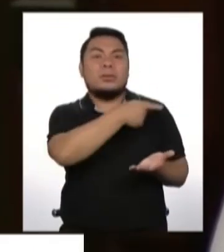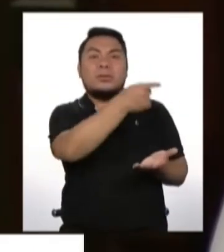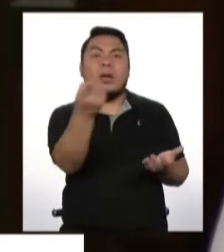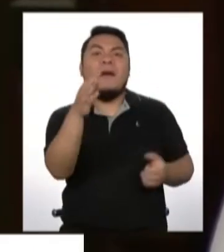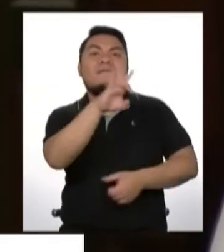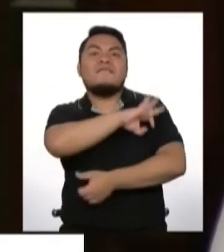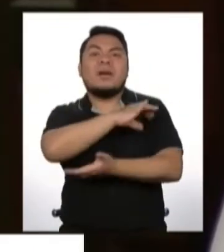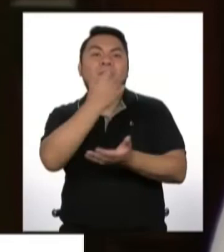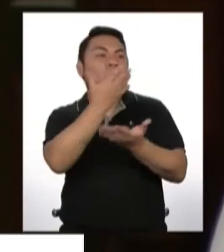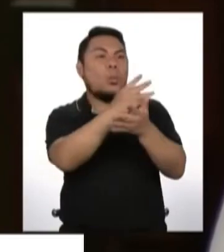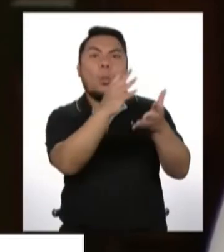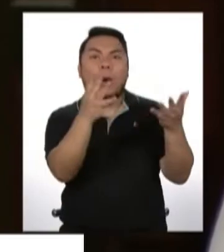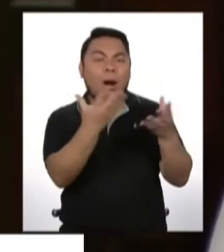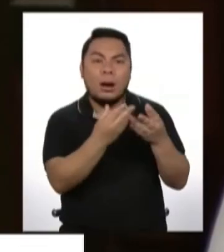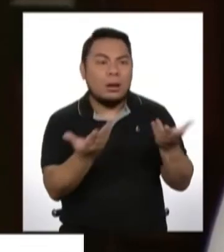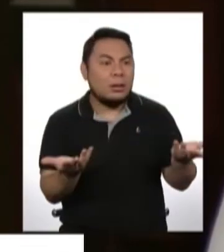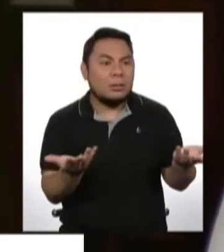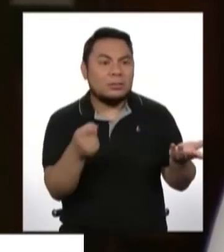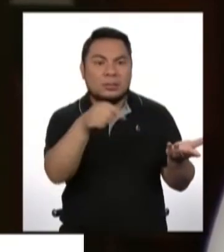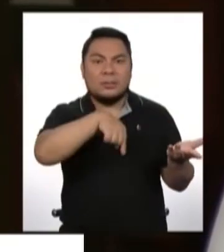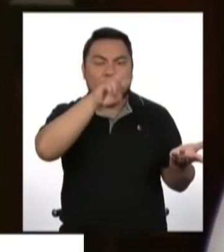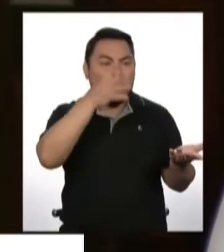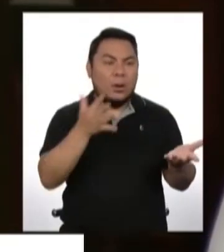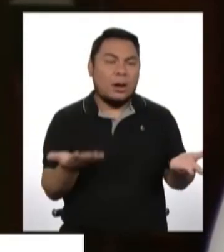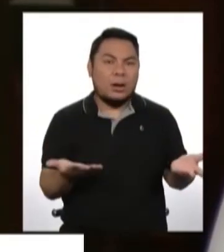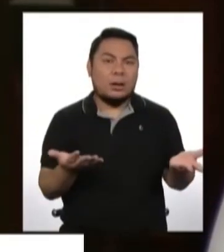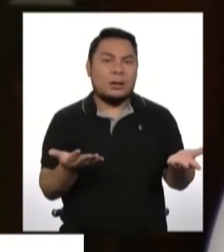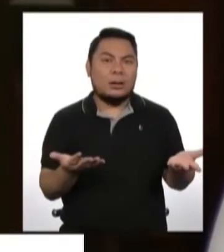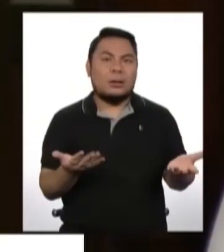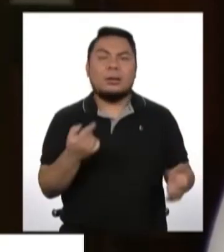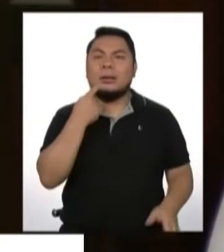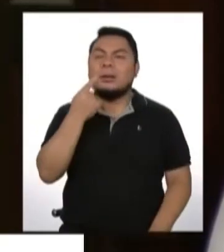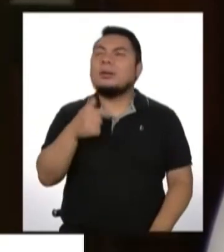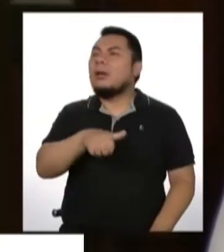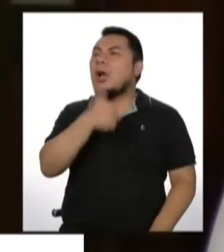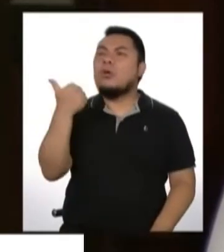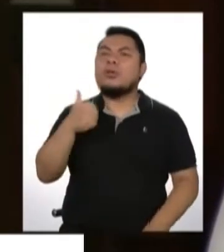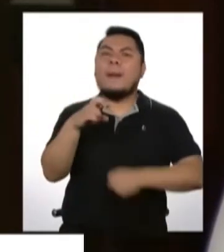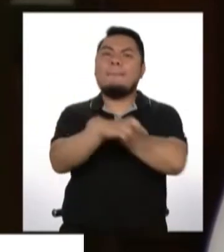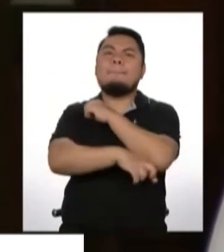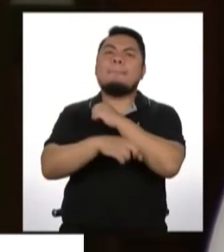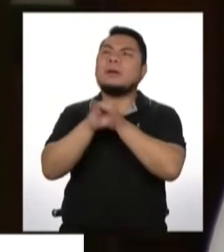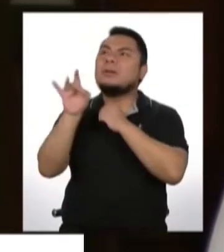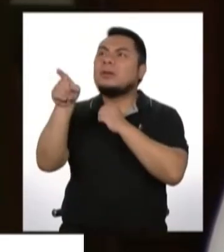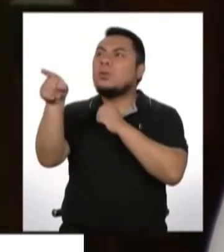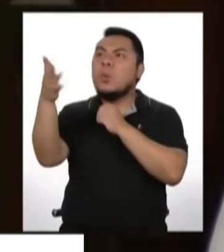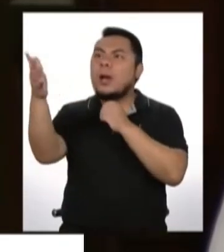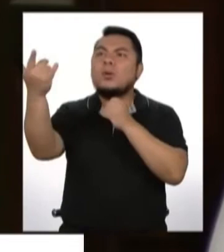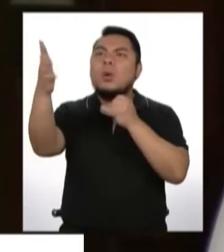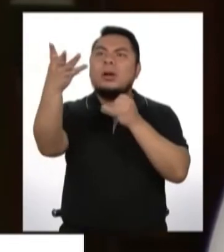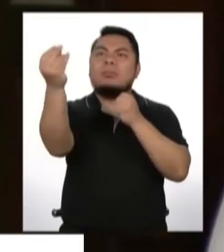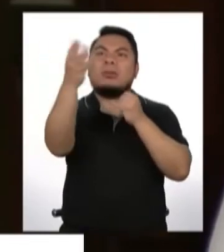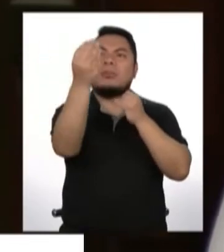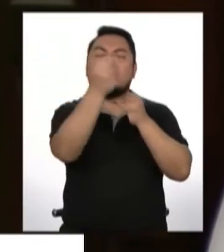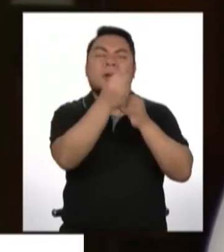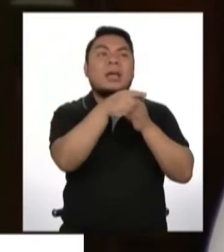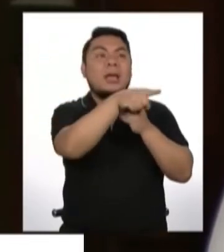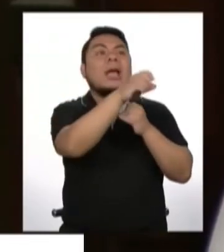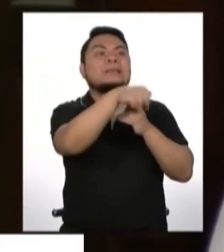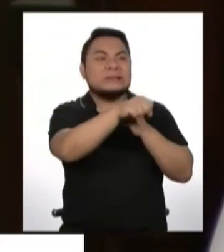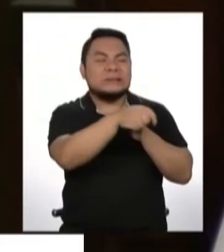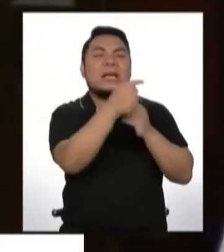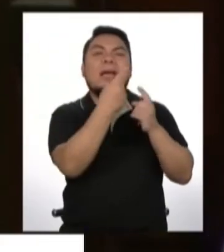donde comprarlas, hemos salido a comprar en casi todas ellas, donde tengan el producto a distintos precios,